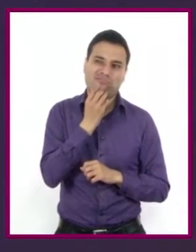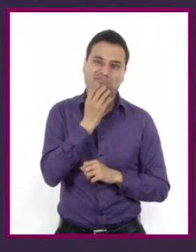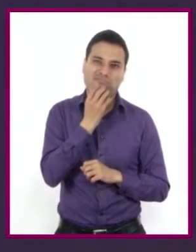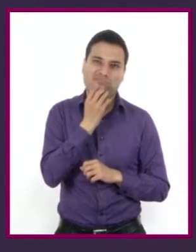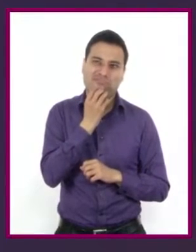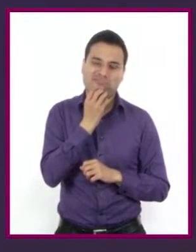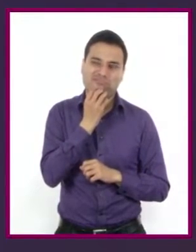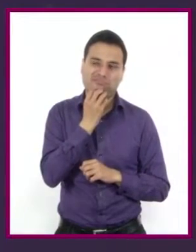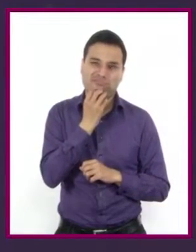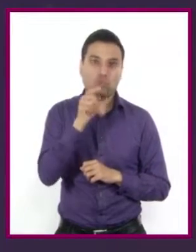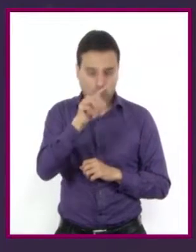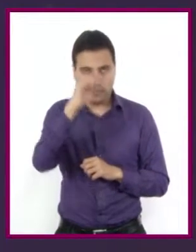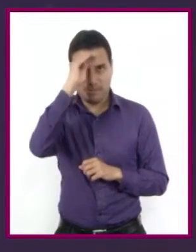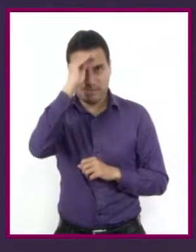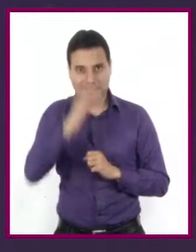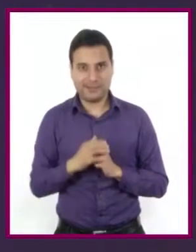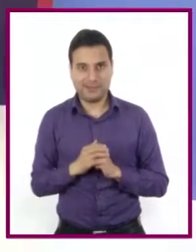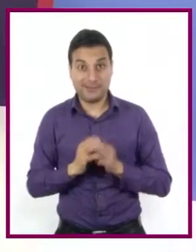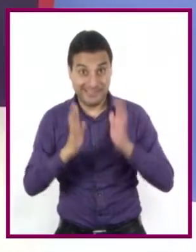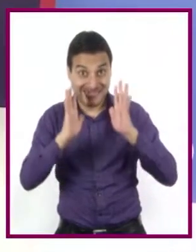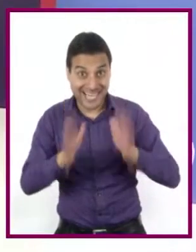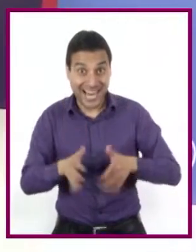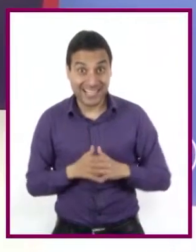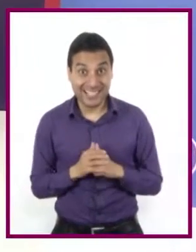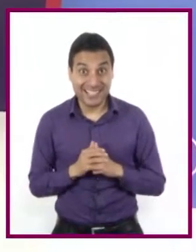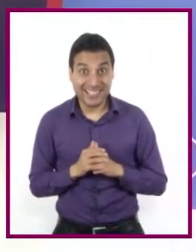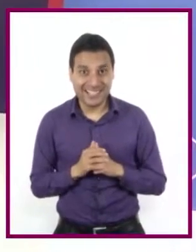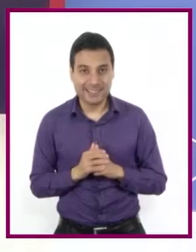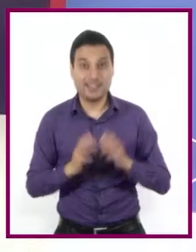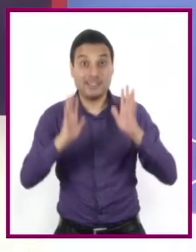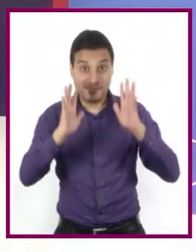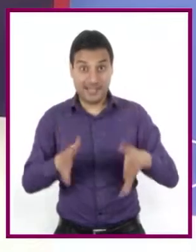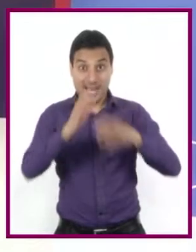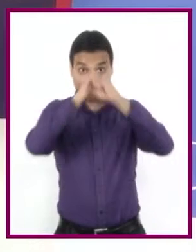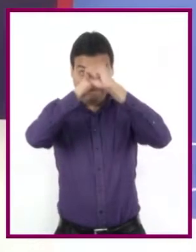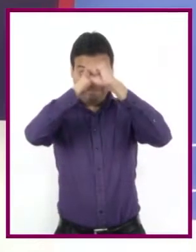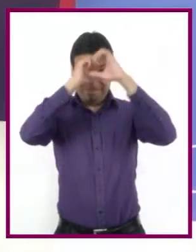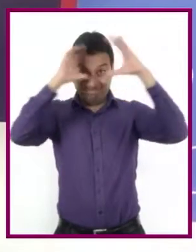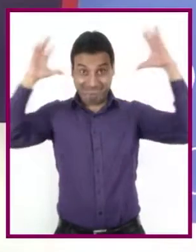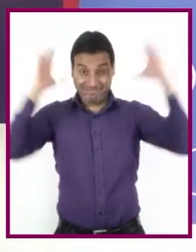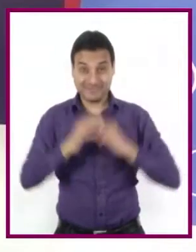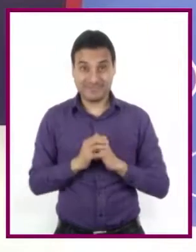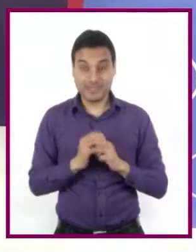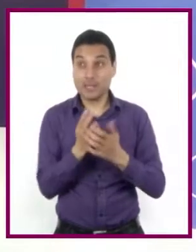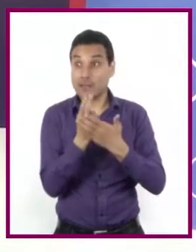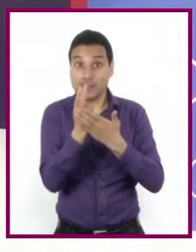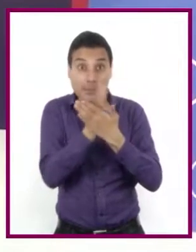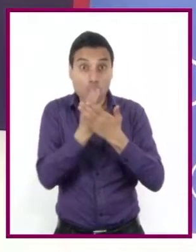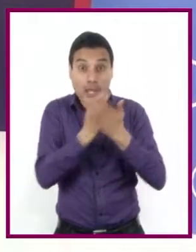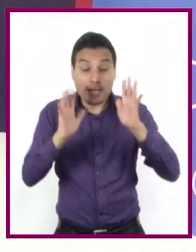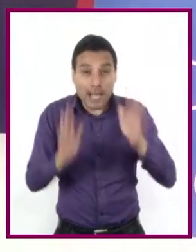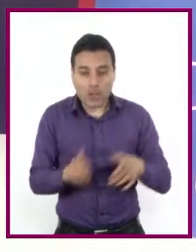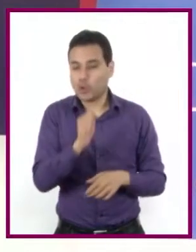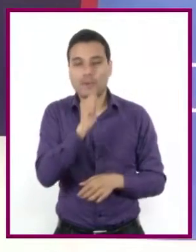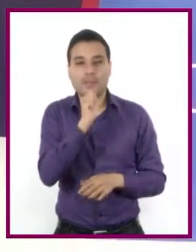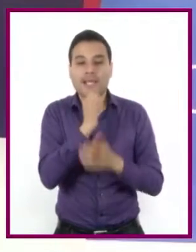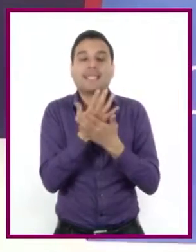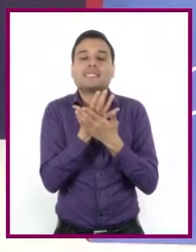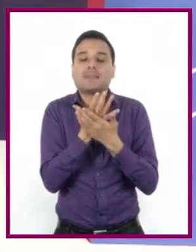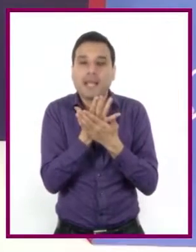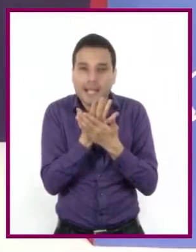actividad. ¿Ya? ¿Ya empezamos a dibujar? Esperen, es necesario que sigan